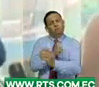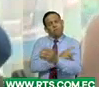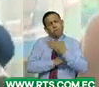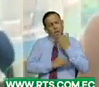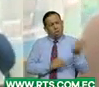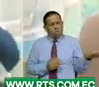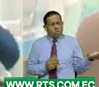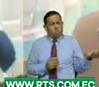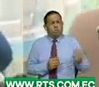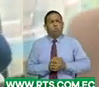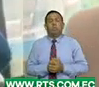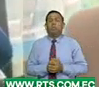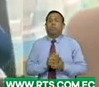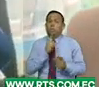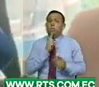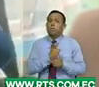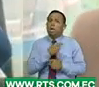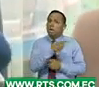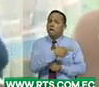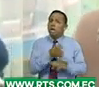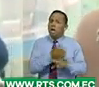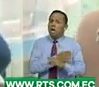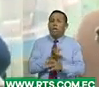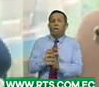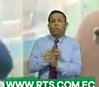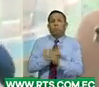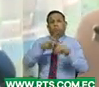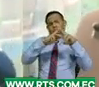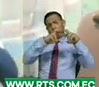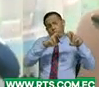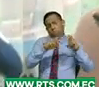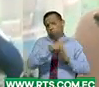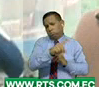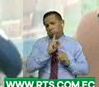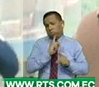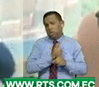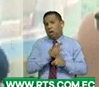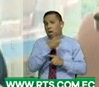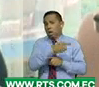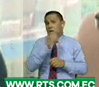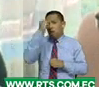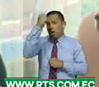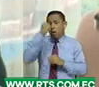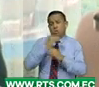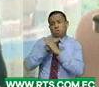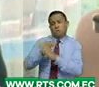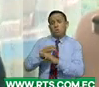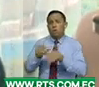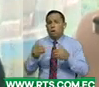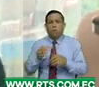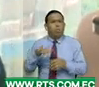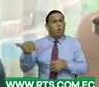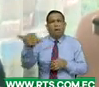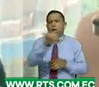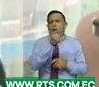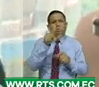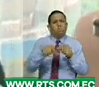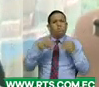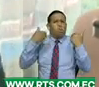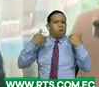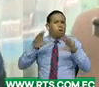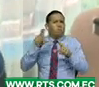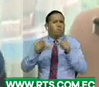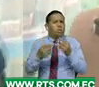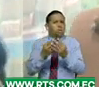a las cuales él tiene el derecho de defenderse como cualquier ciudadano pero que